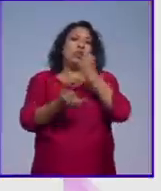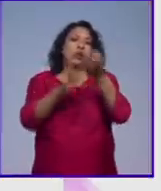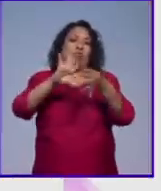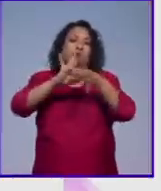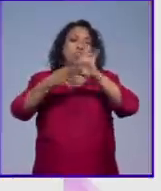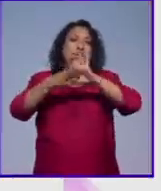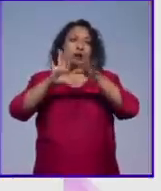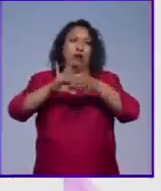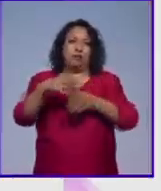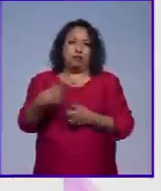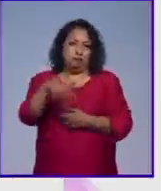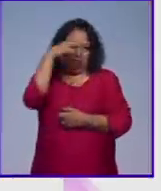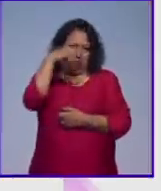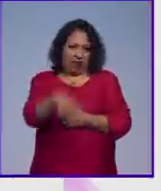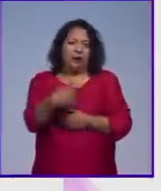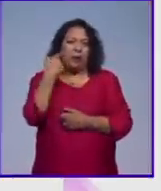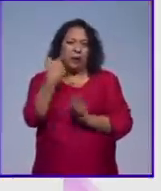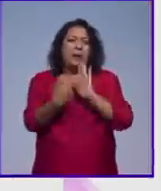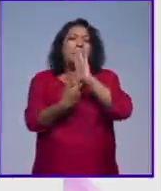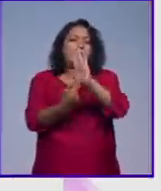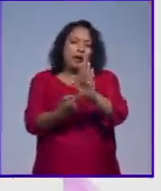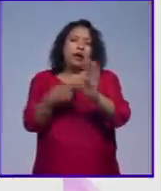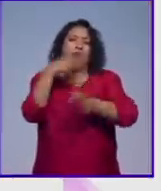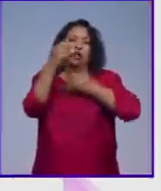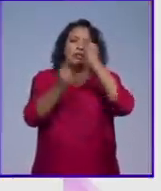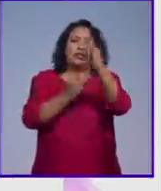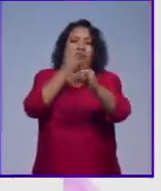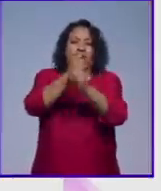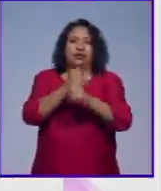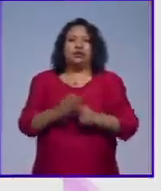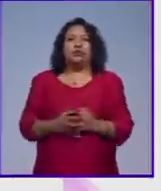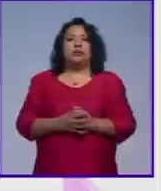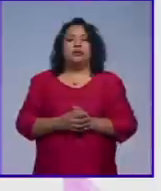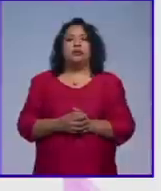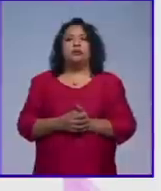Olímpicos de este país. Vamos a ver qué sucedió en el mundo.